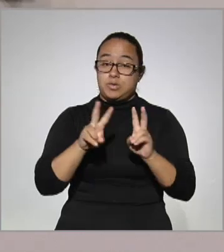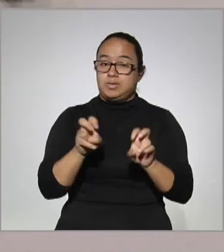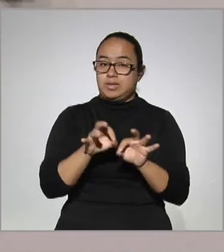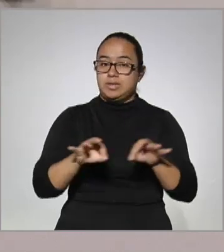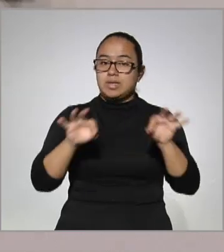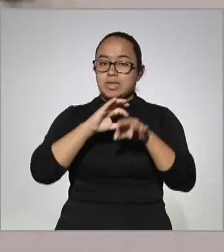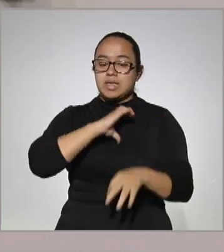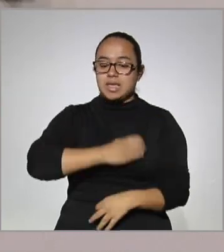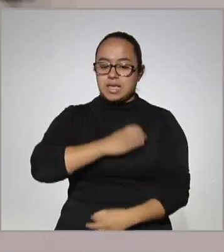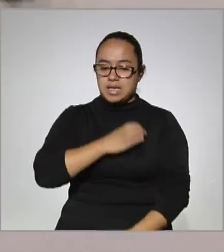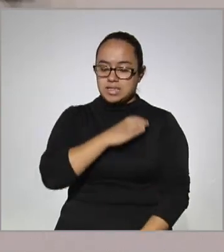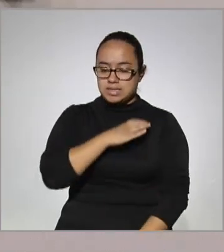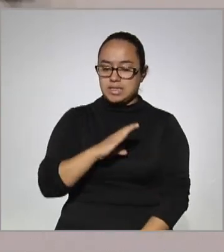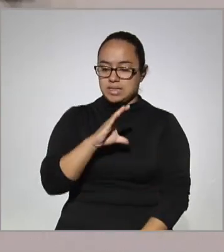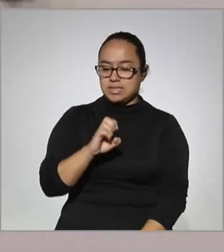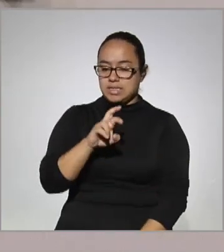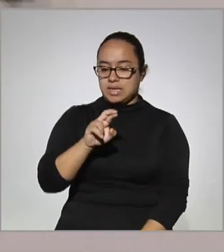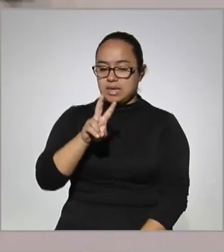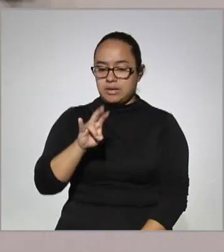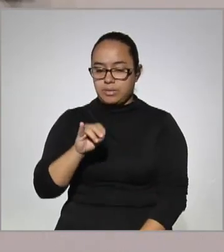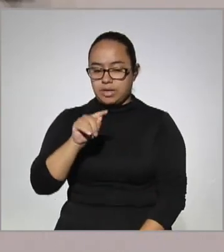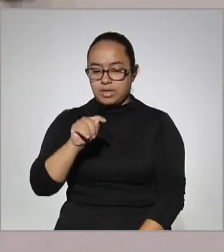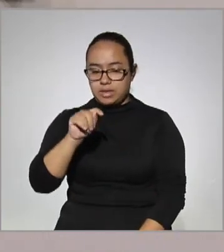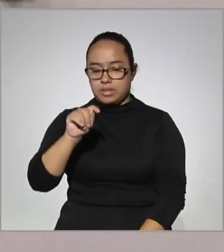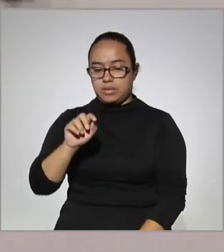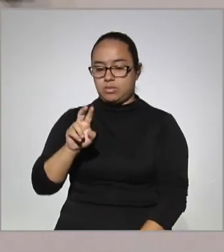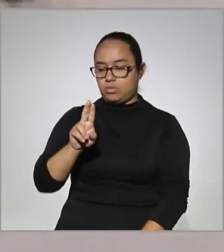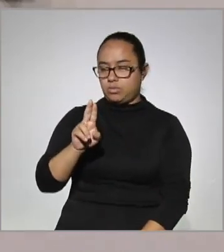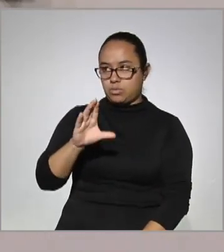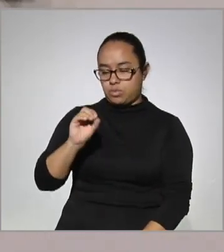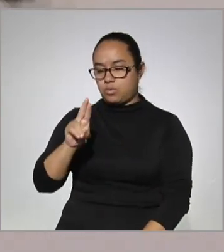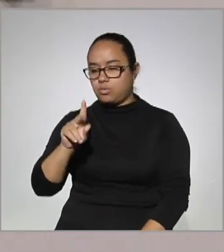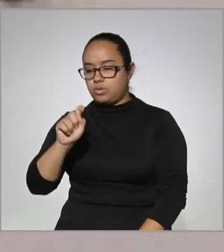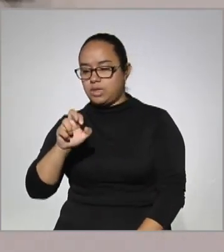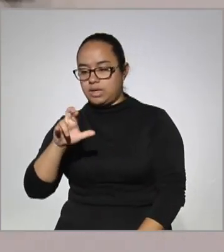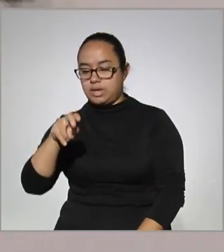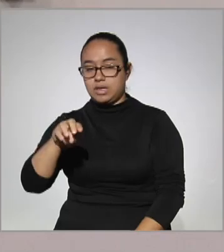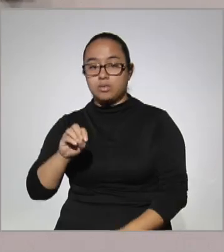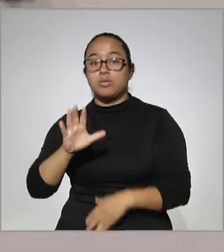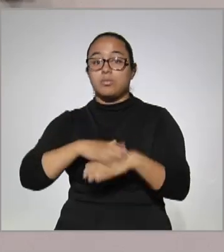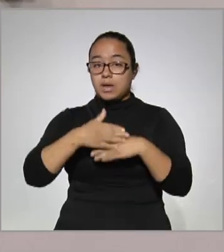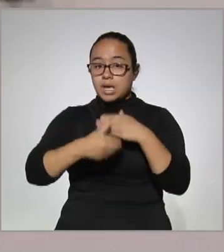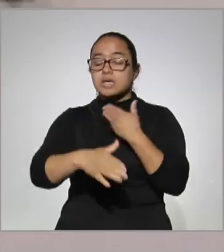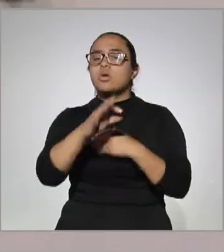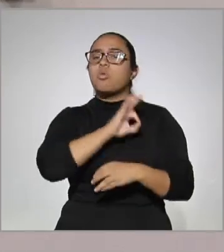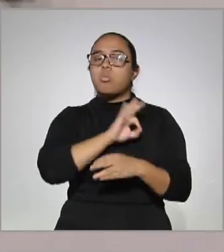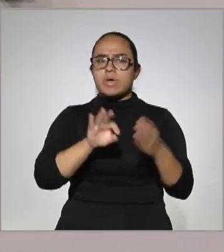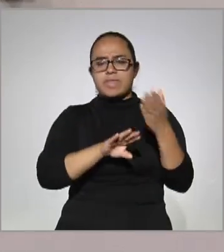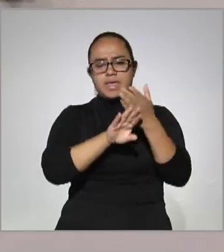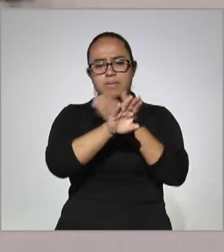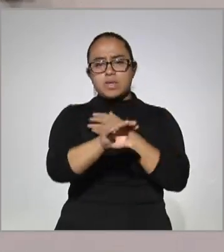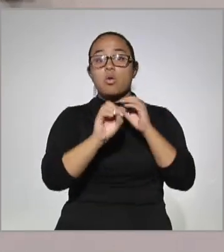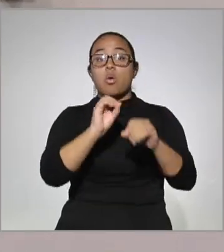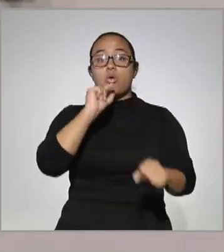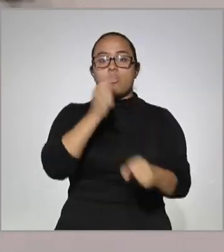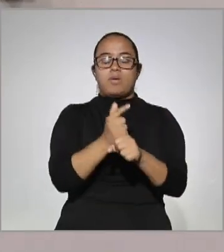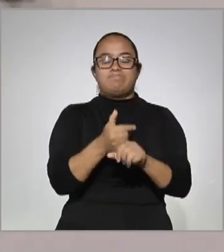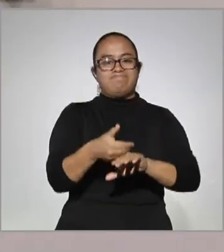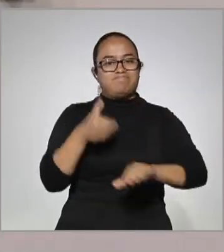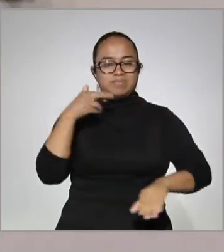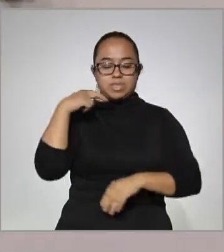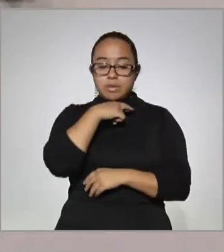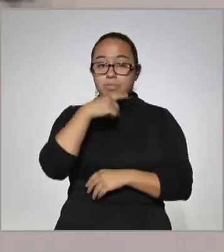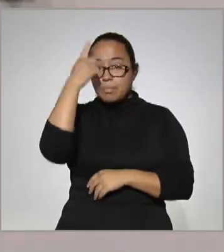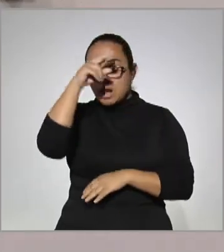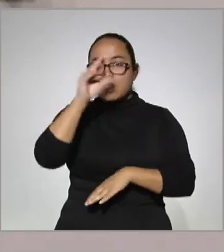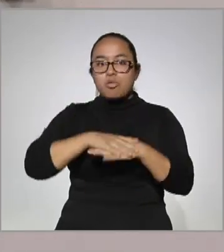cáncer cervicouterino, un cáncer que es altamente, como vamos a ver a lo largo del programa, prevenible o detectable a tiempo y no dejar que avance